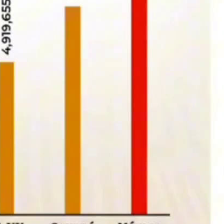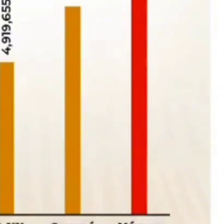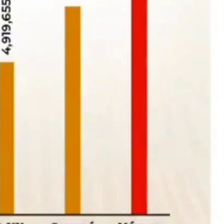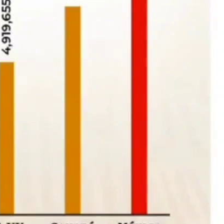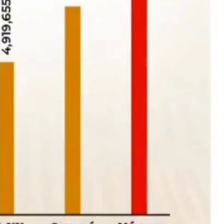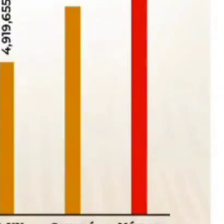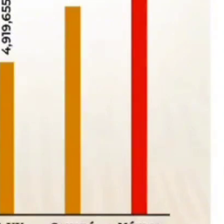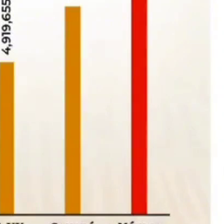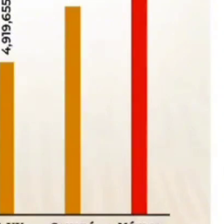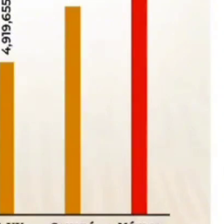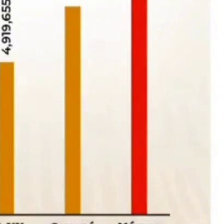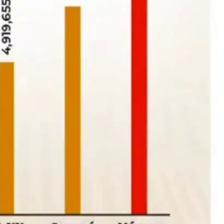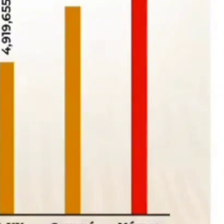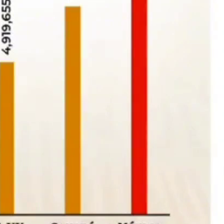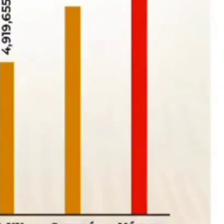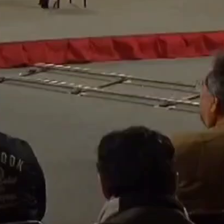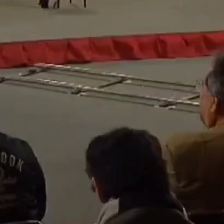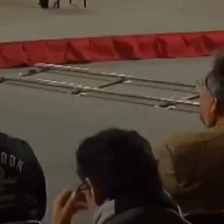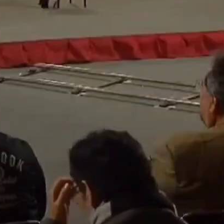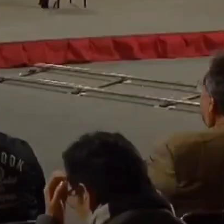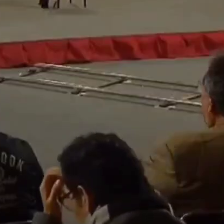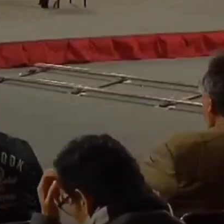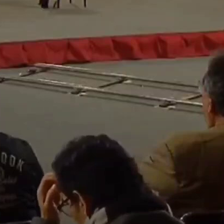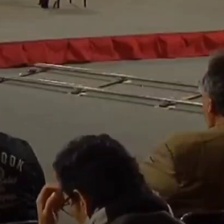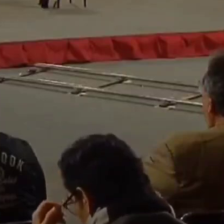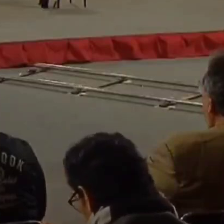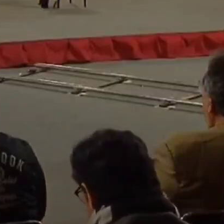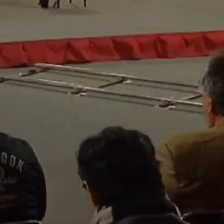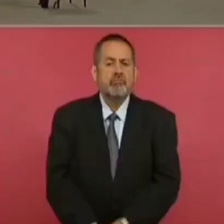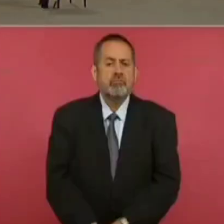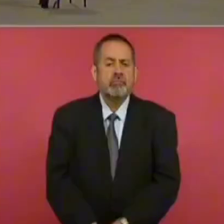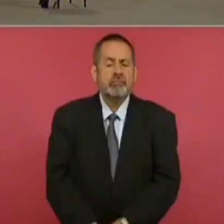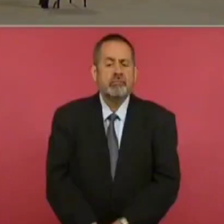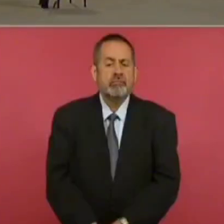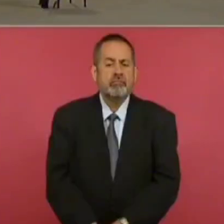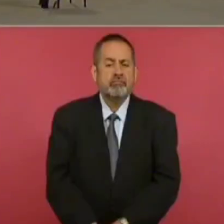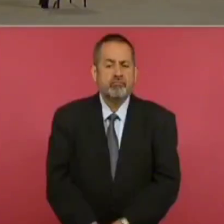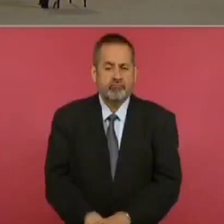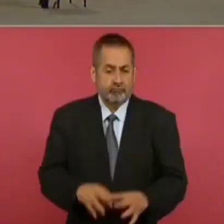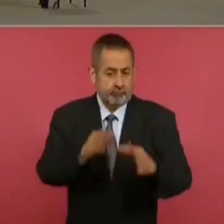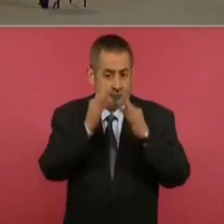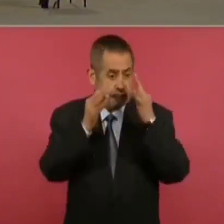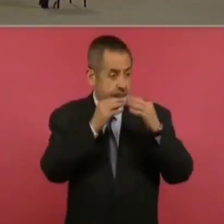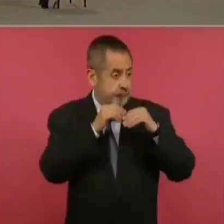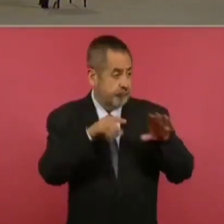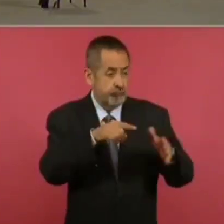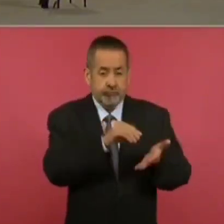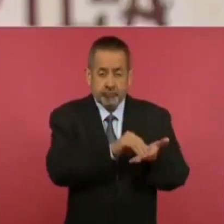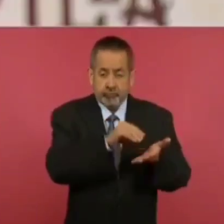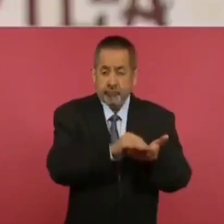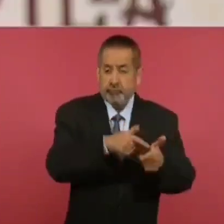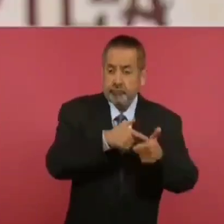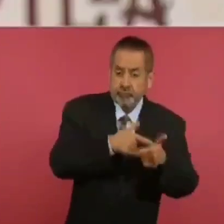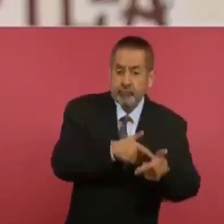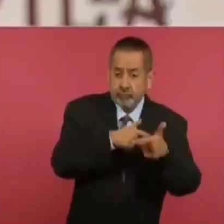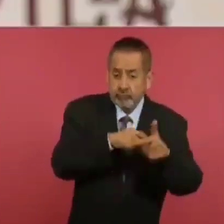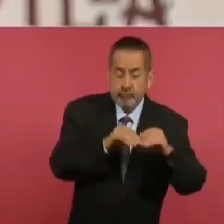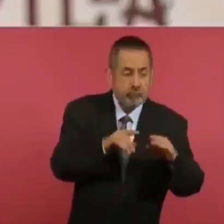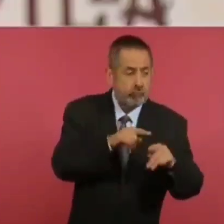Así se las gastan. La campaña de medios aquí no termina porque ahora se fueron